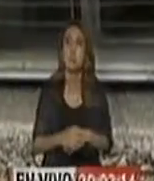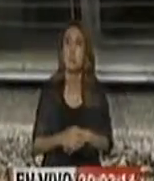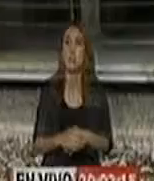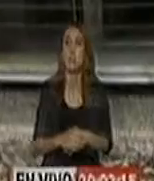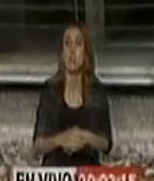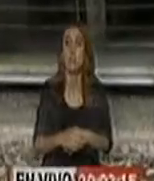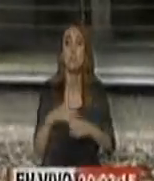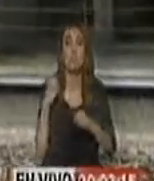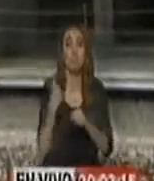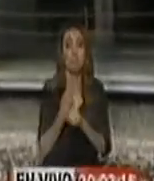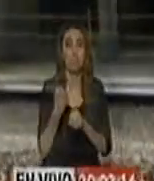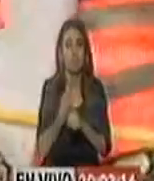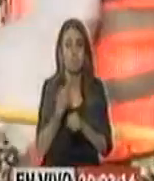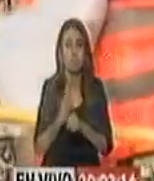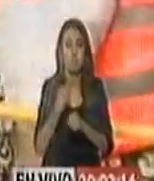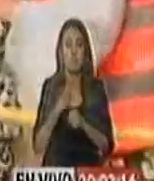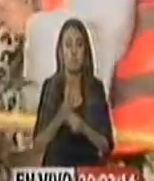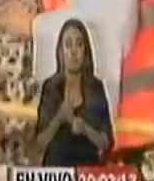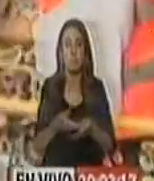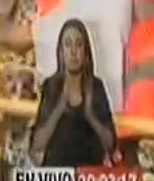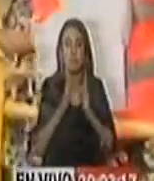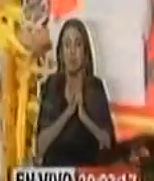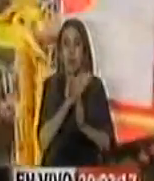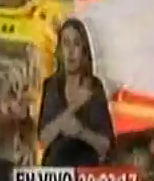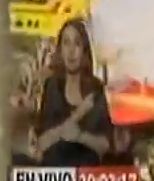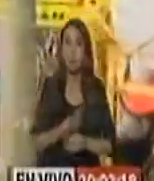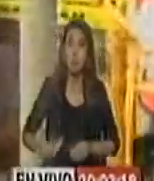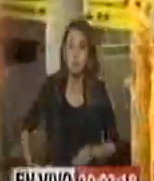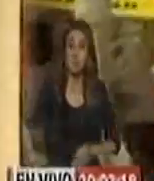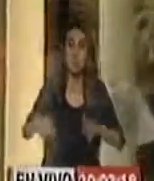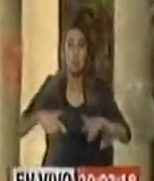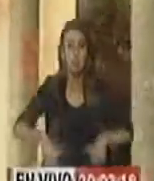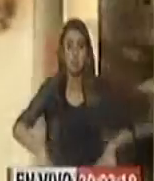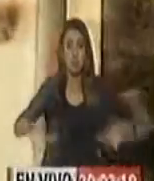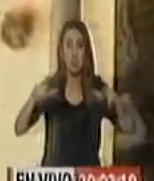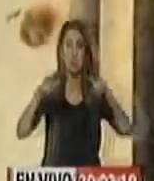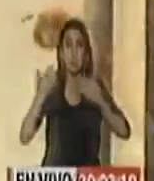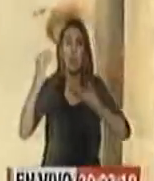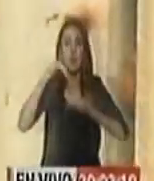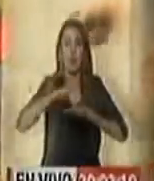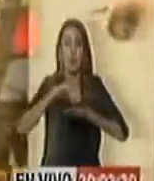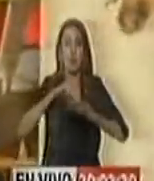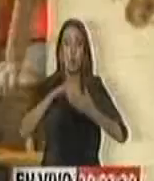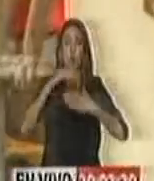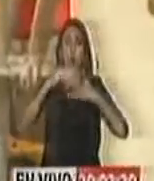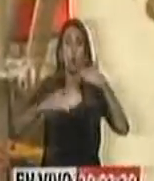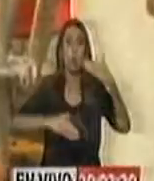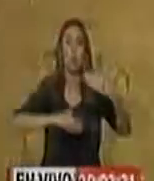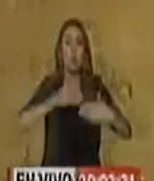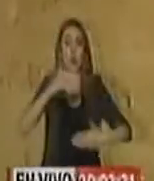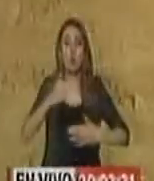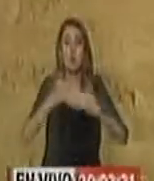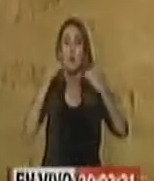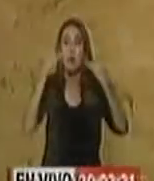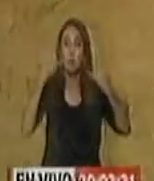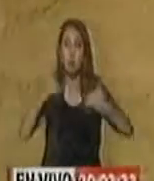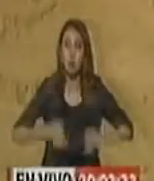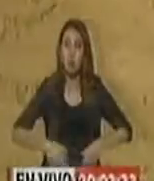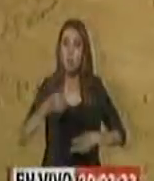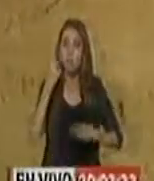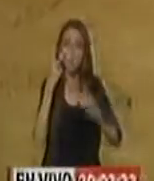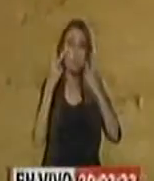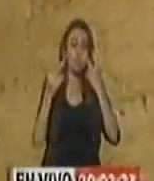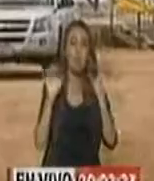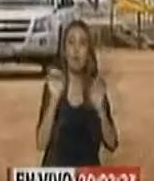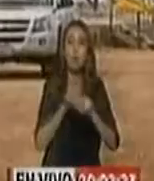Es una tarea que ha pedido el presidente de la República y que el segundo mandatario ejecuta en todo el país. Esta vez constató cómo